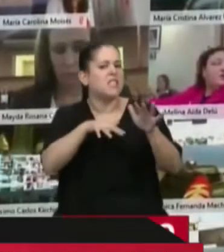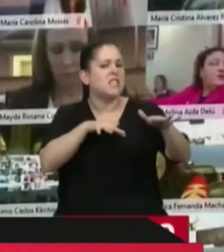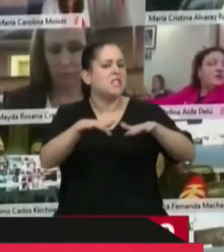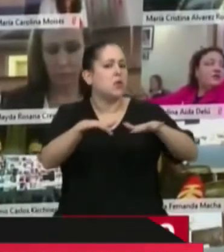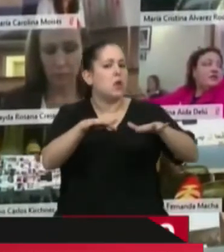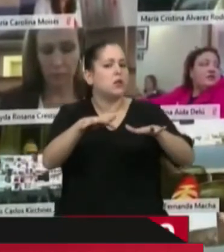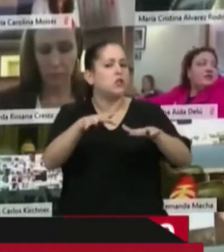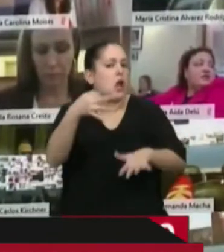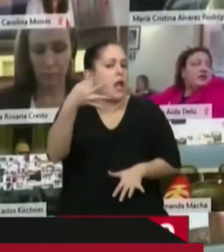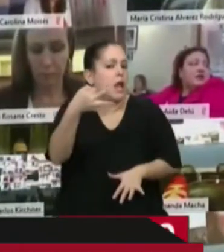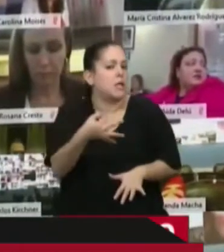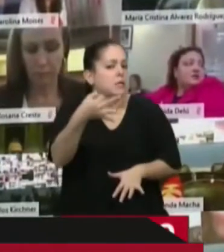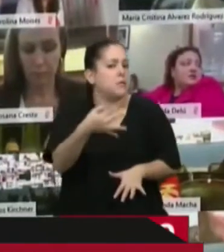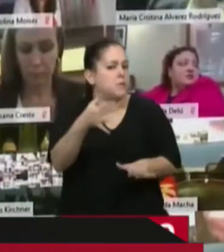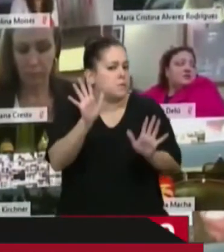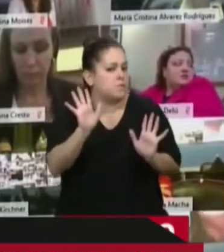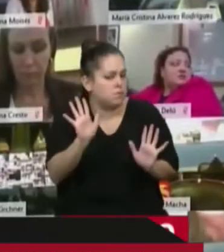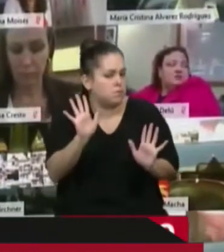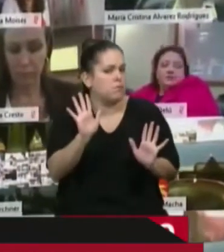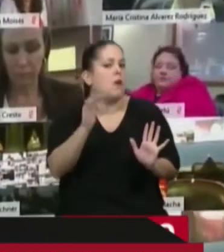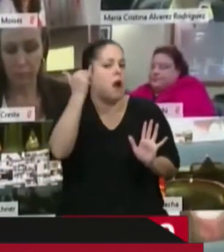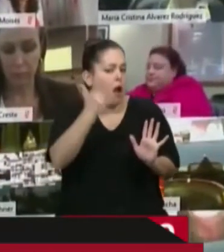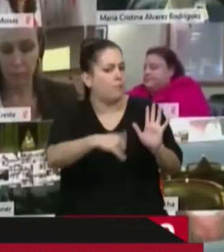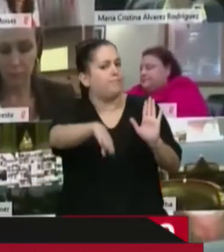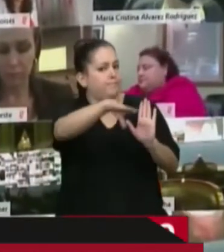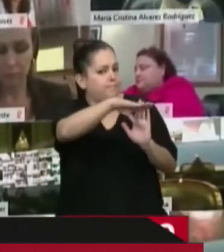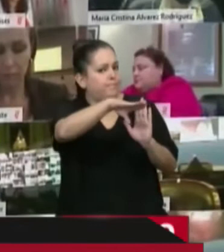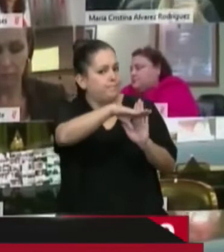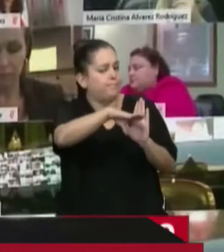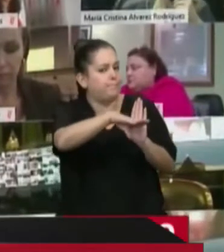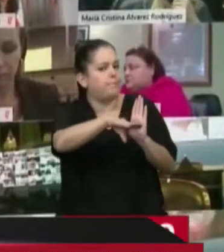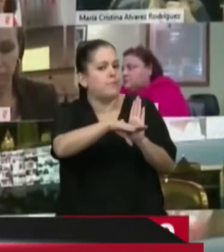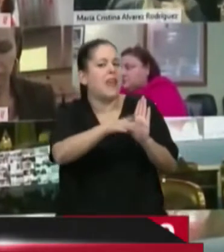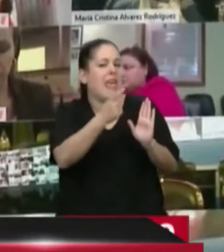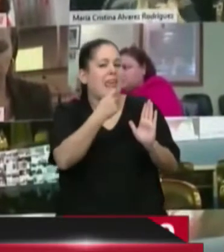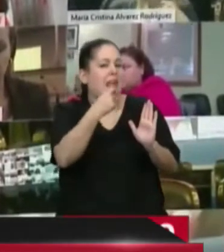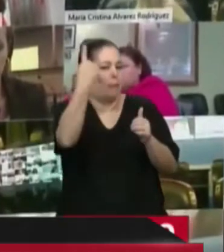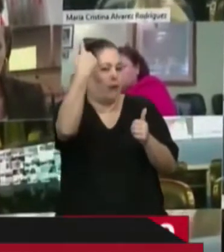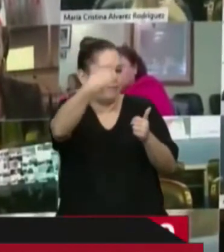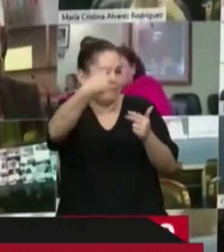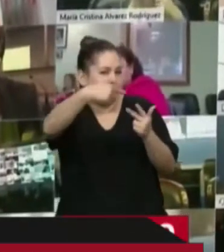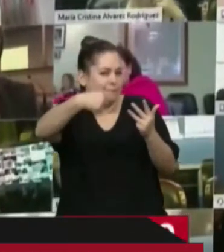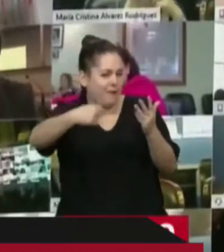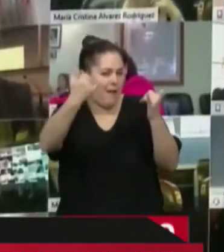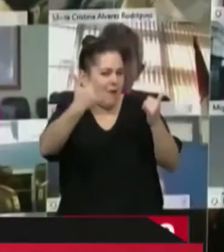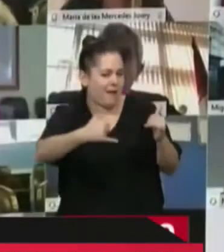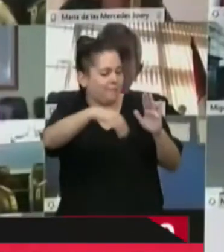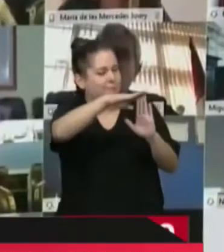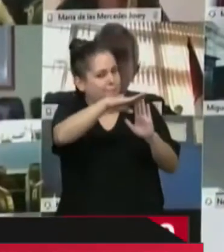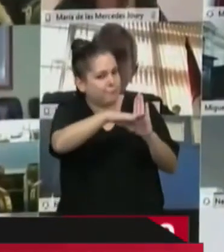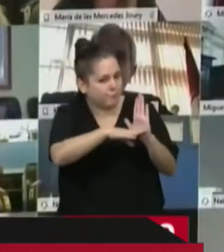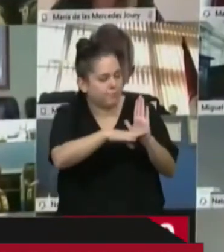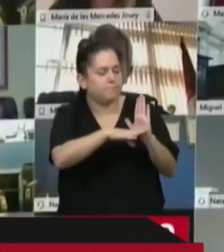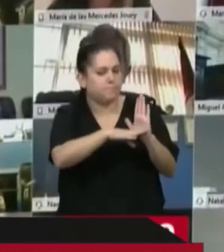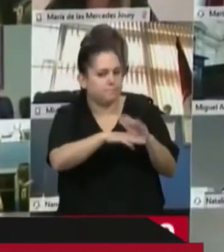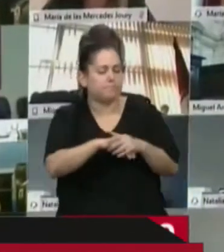educación obligatoria, es decir, desde preescolar, desde jardín de 4 años, preescolar, primaria y secundaria. ¿Por qué?